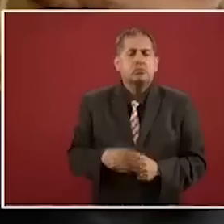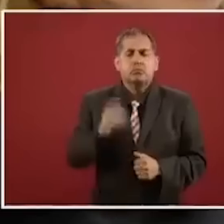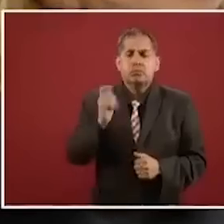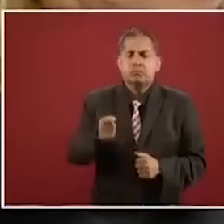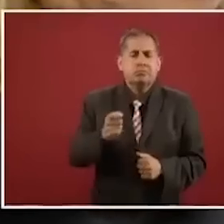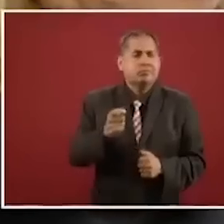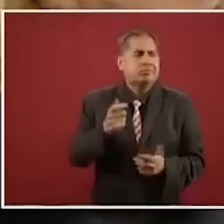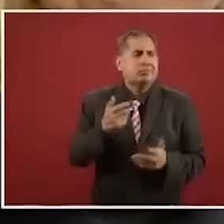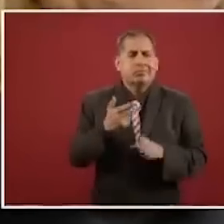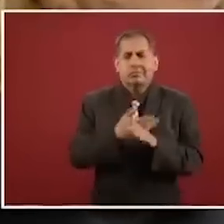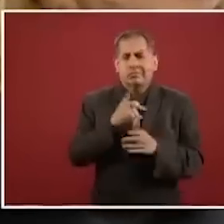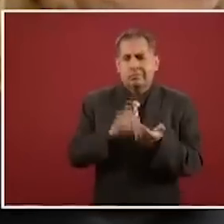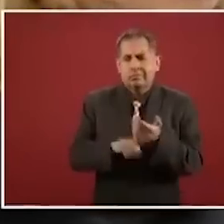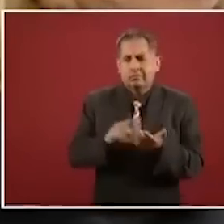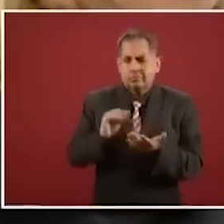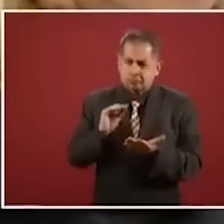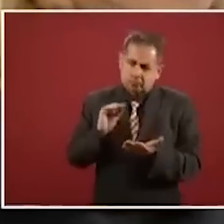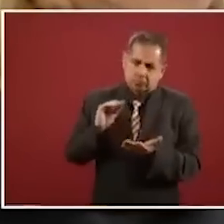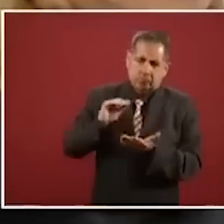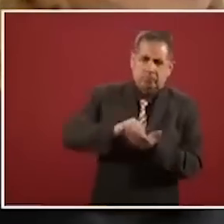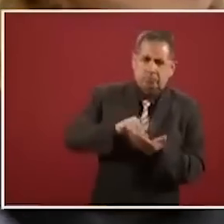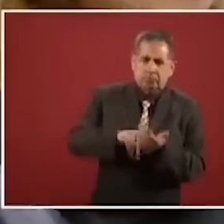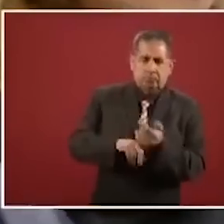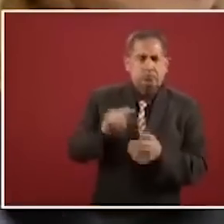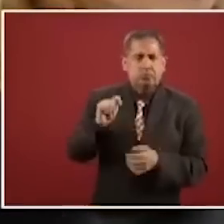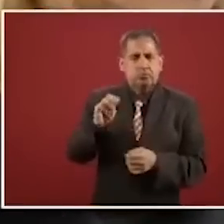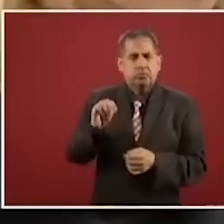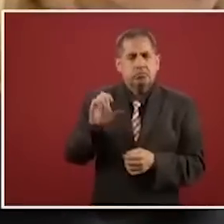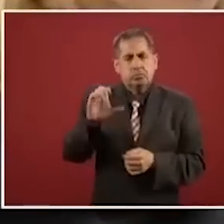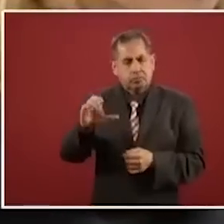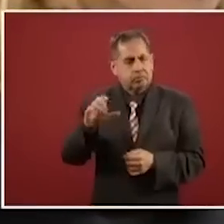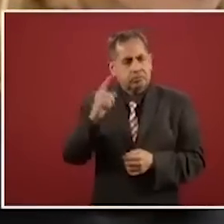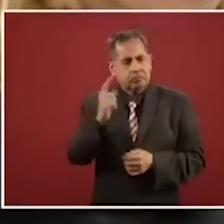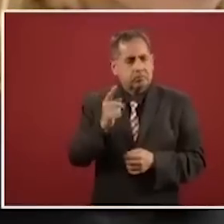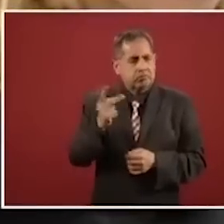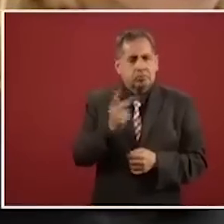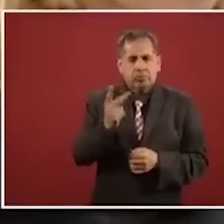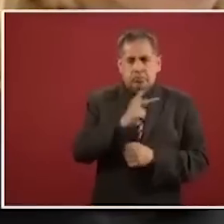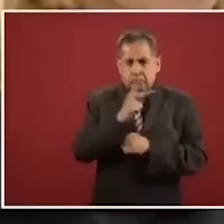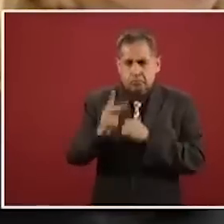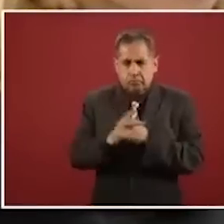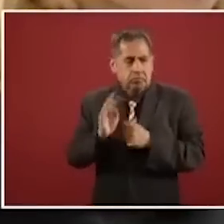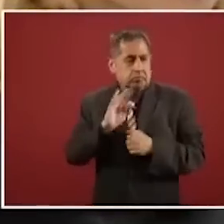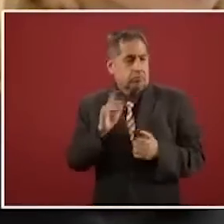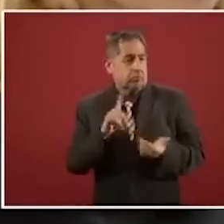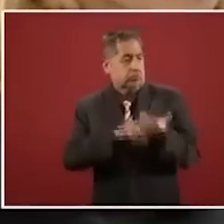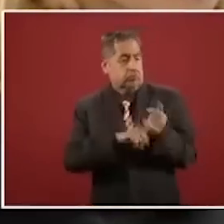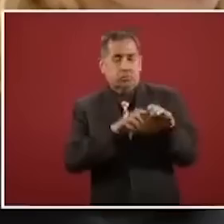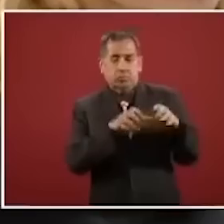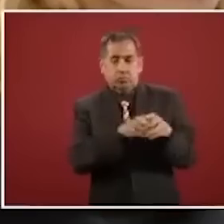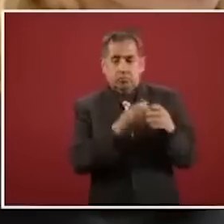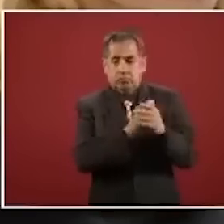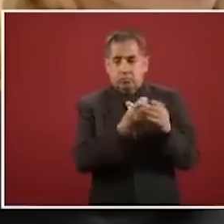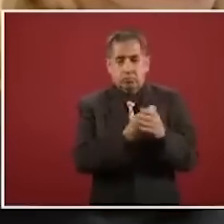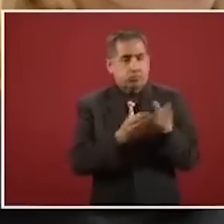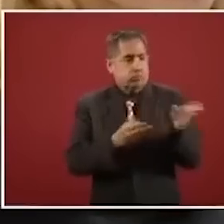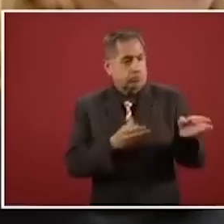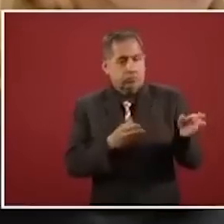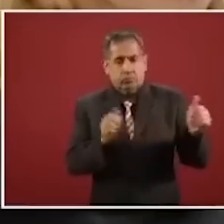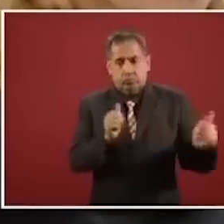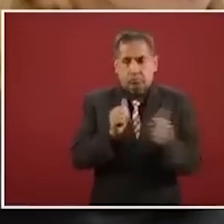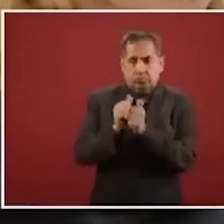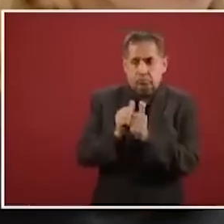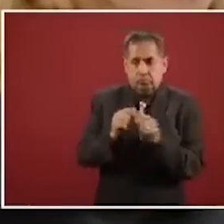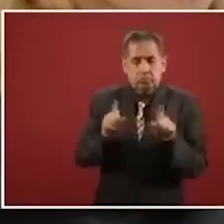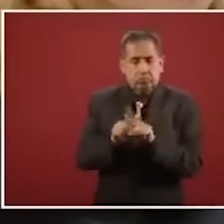efectos podría tener la aplicación del tratado en ambas naciones si de manera interna se tienen este tipo de agregados o